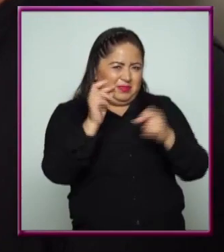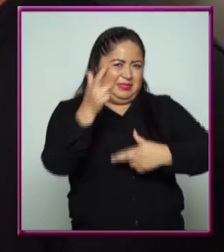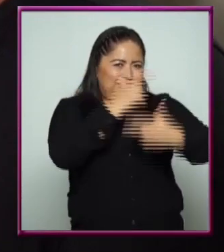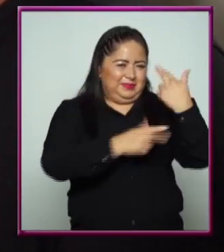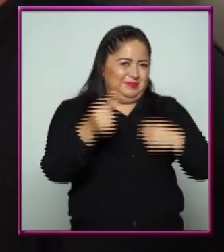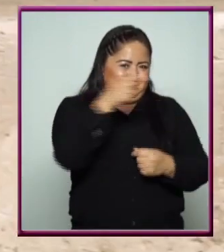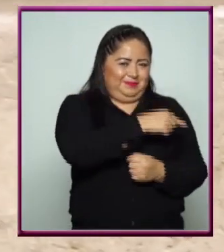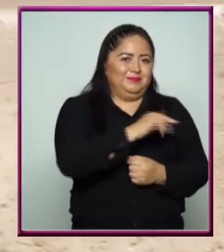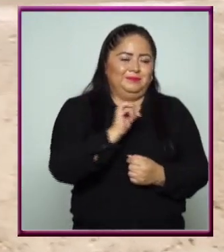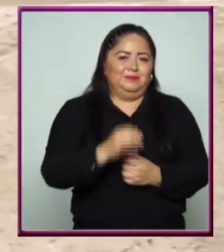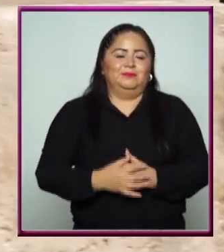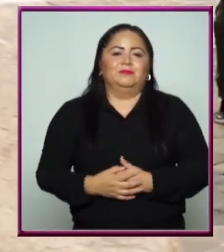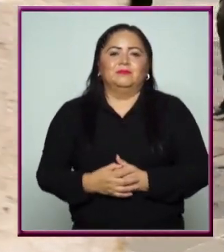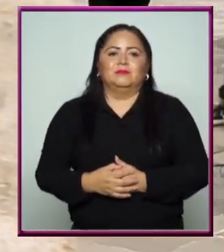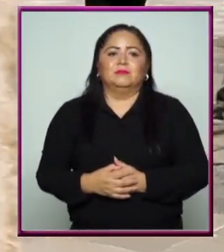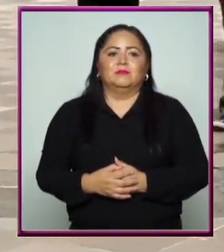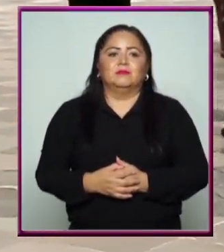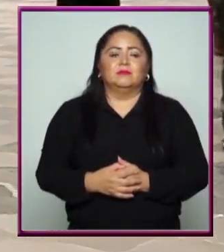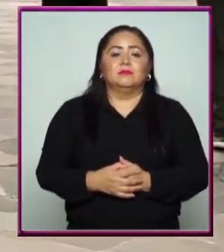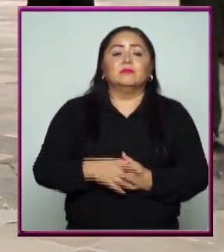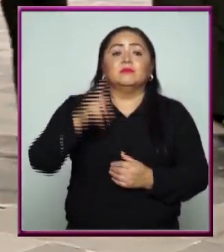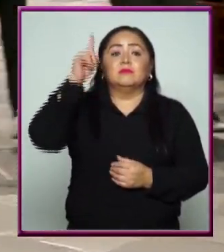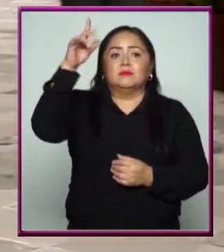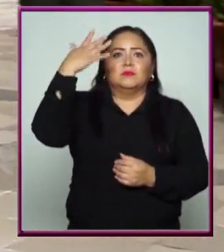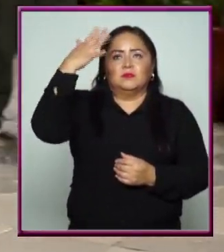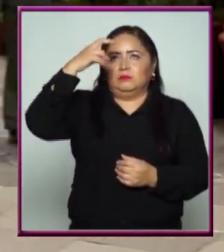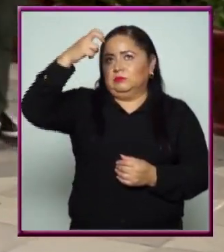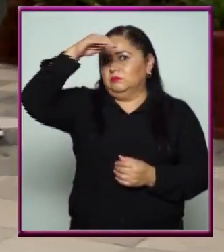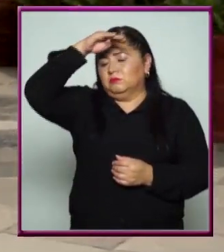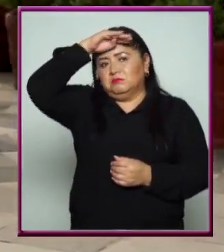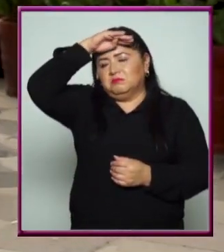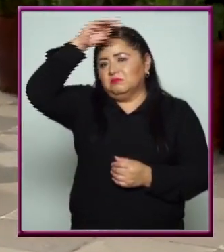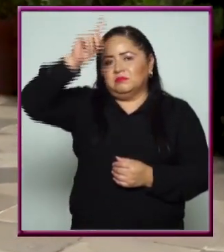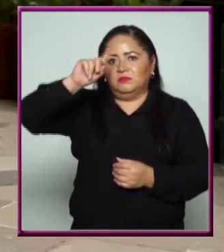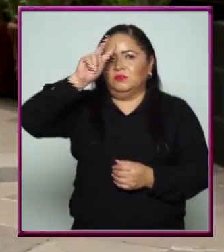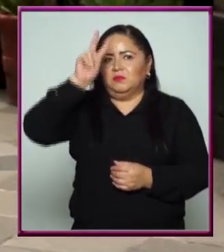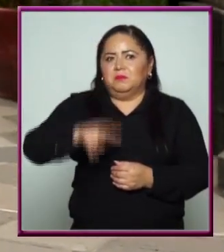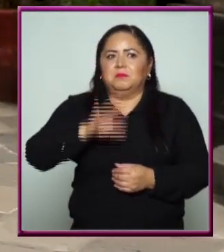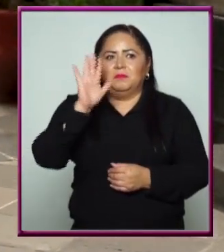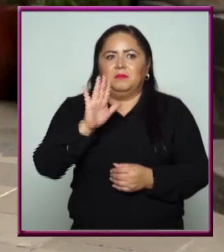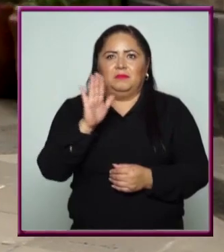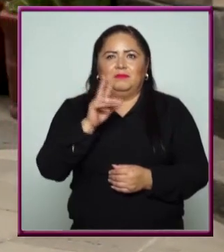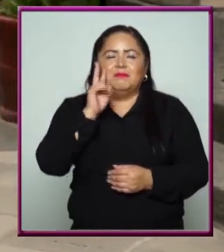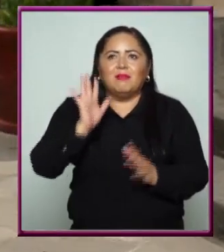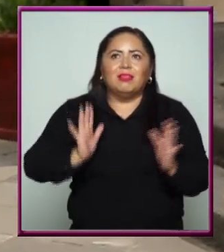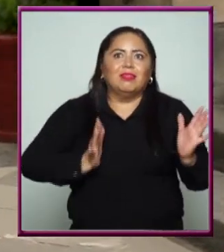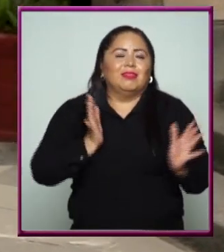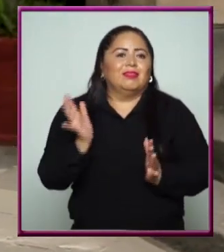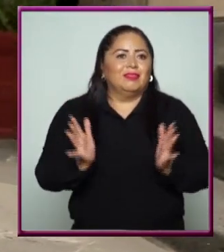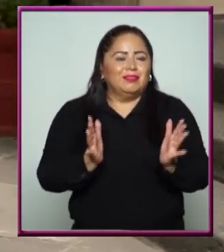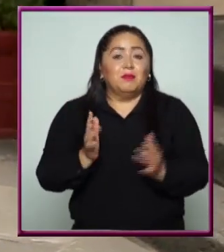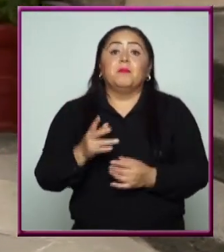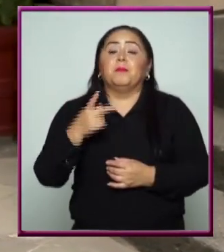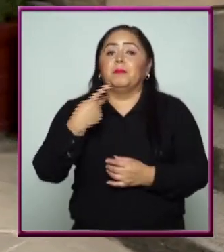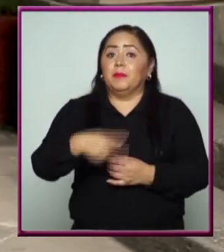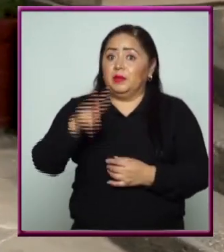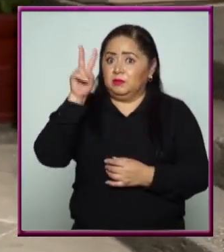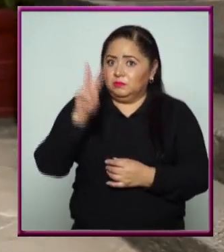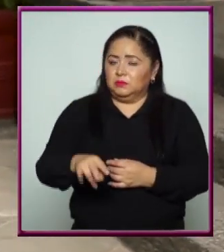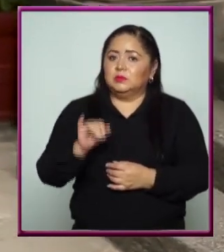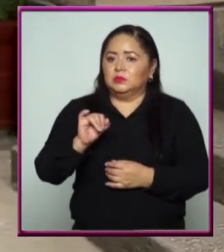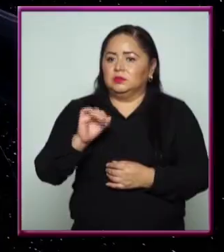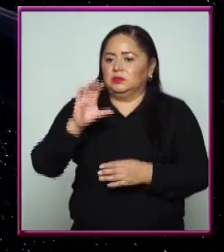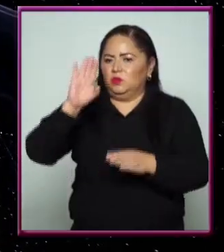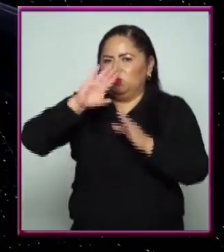regresamos con usted. ¿Viajar al Sol? Es que no me lo imagino. Me imagino que hace como ciencia ficción, ¿no? Así es, pero es ciencia